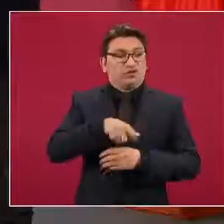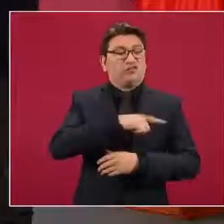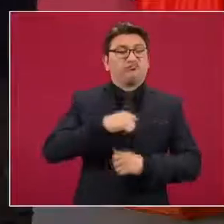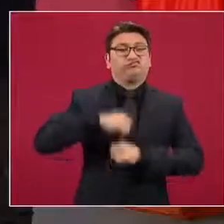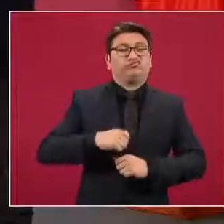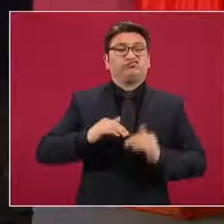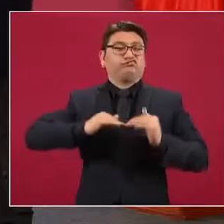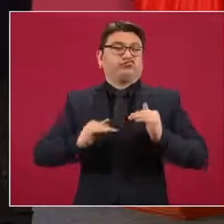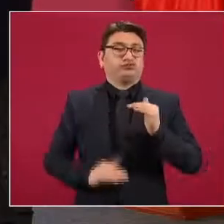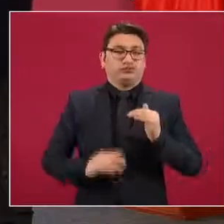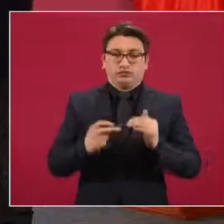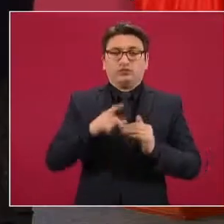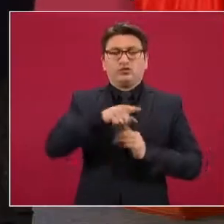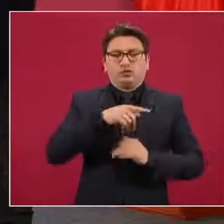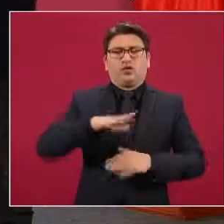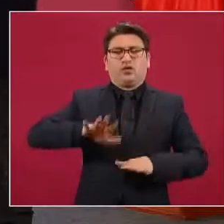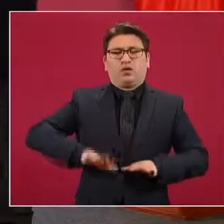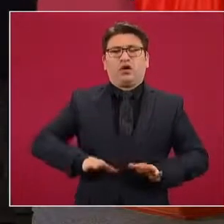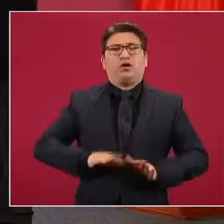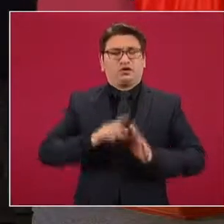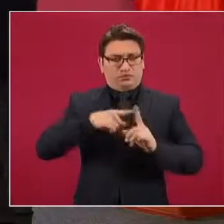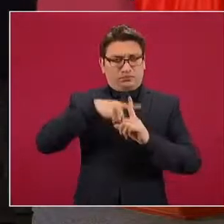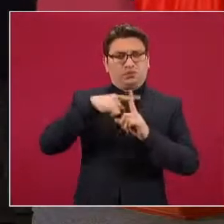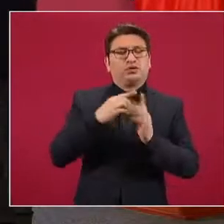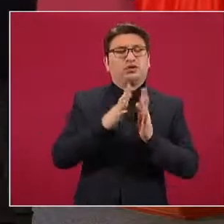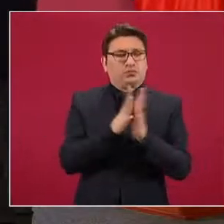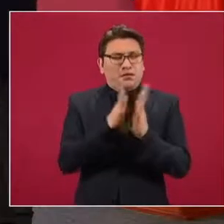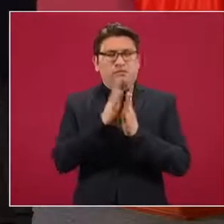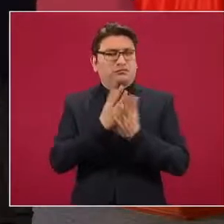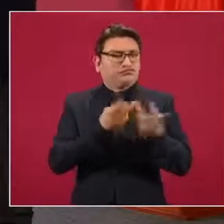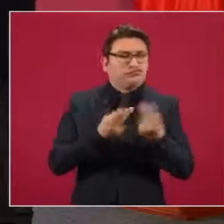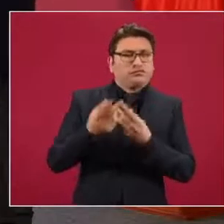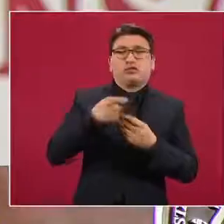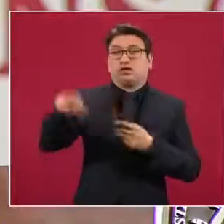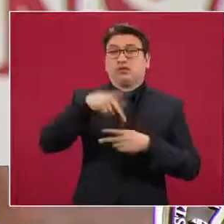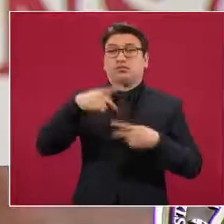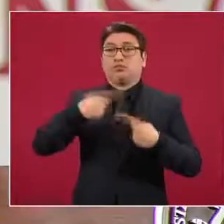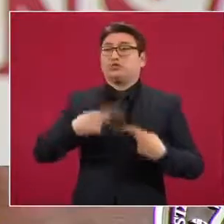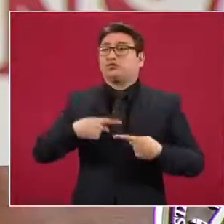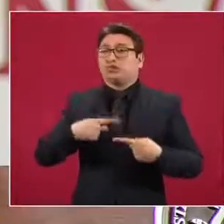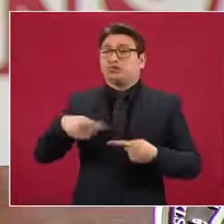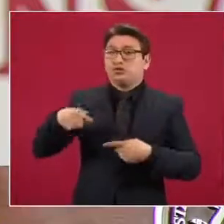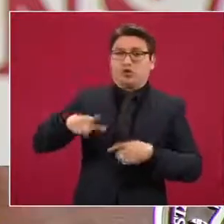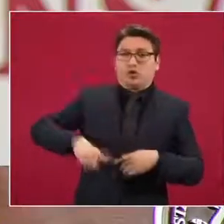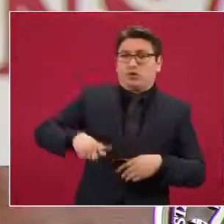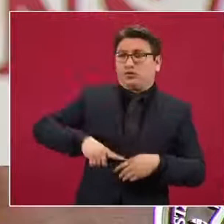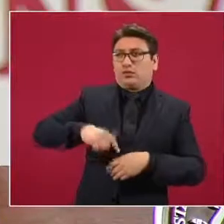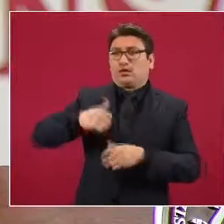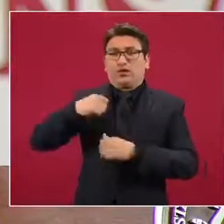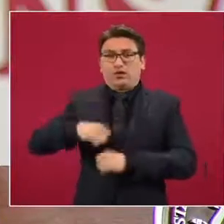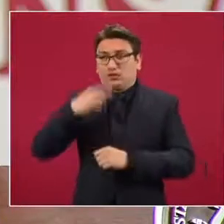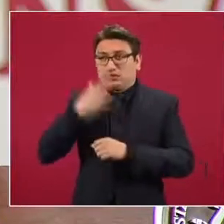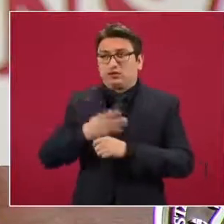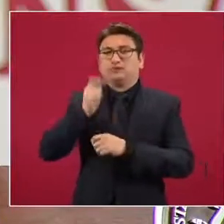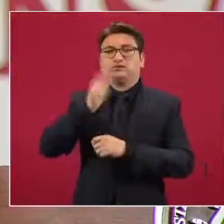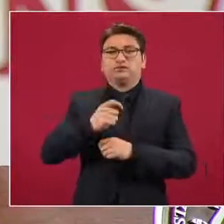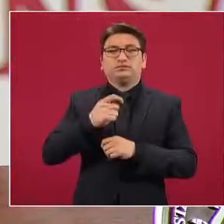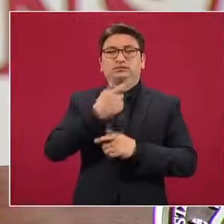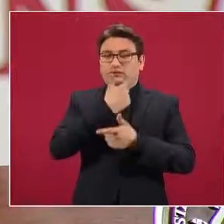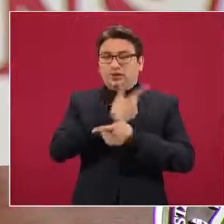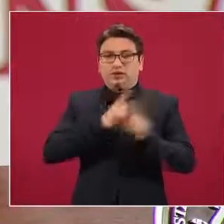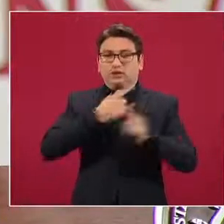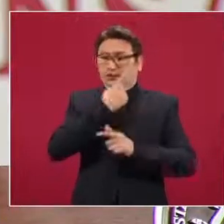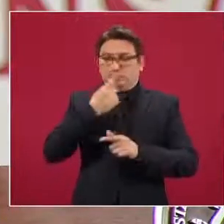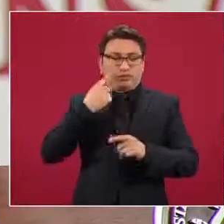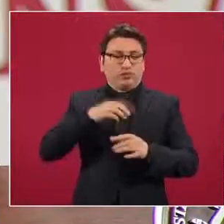Mantener una actitud participativa, crítica y vigilante sobre los gobernantes es la esencia de la democracia y la